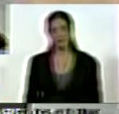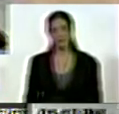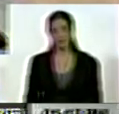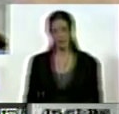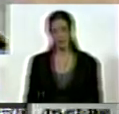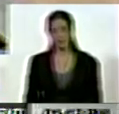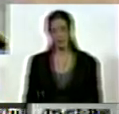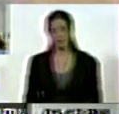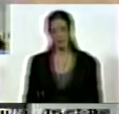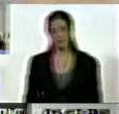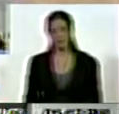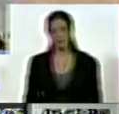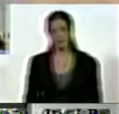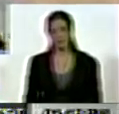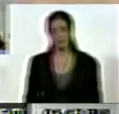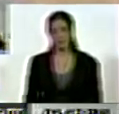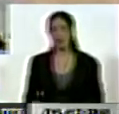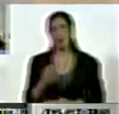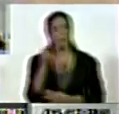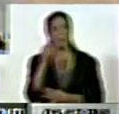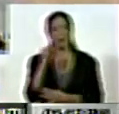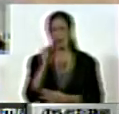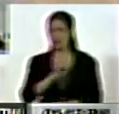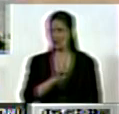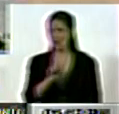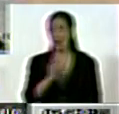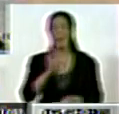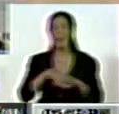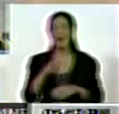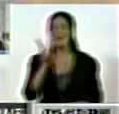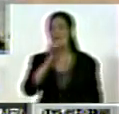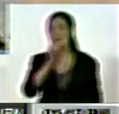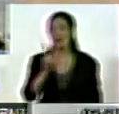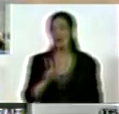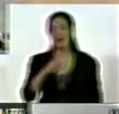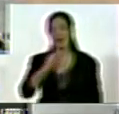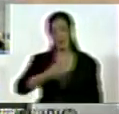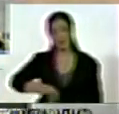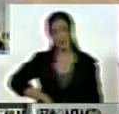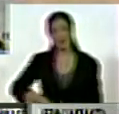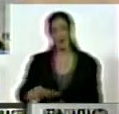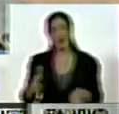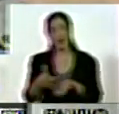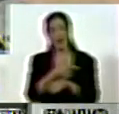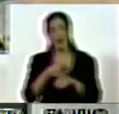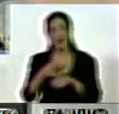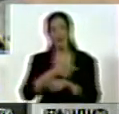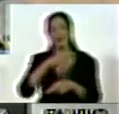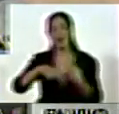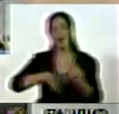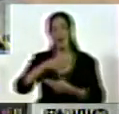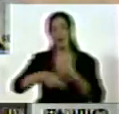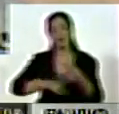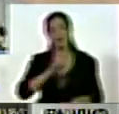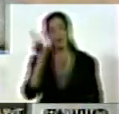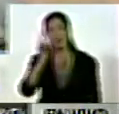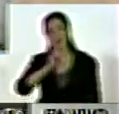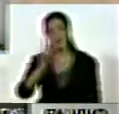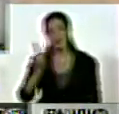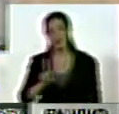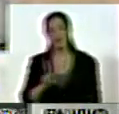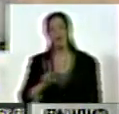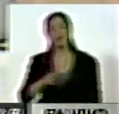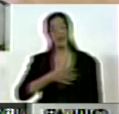No pueden evadirlo, porque Venezuela, el jefe de Estado, el gobierno y la revolución bolivariana, estamos